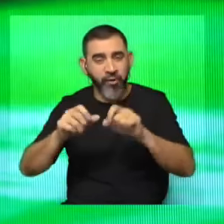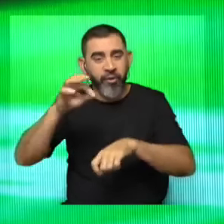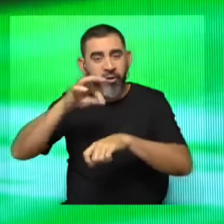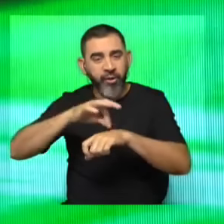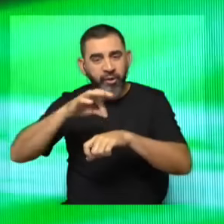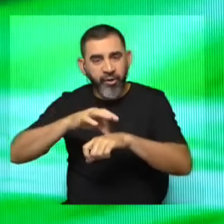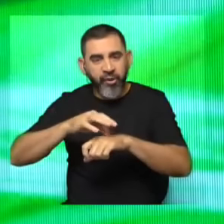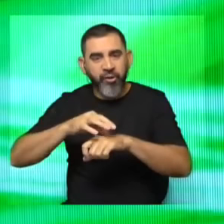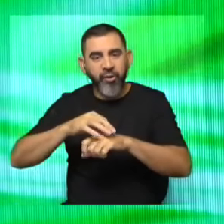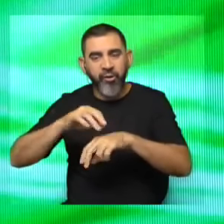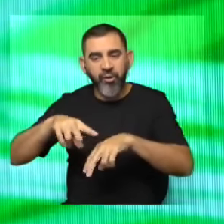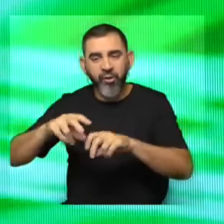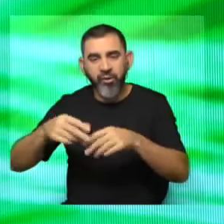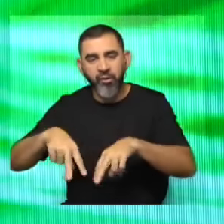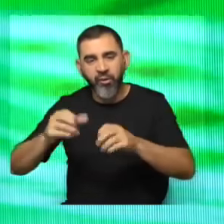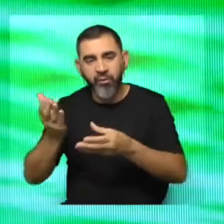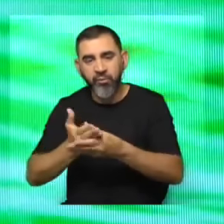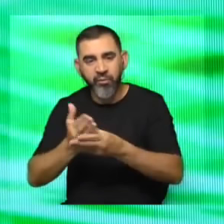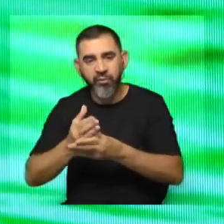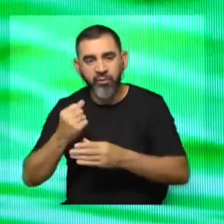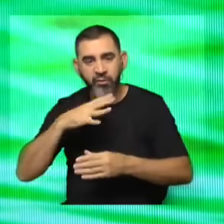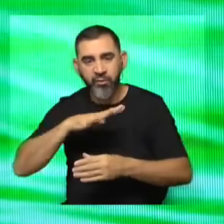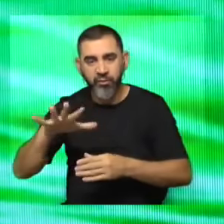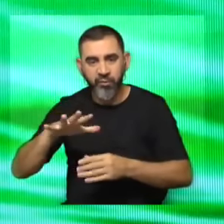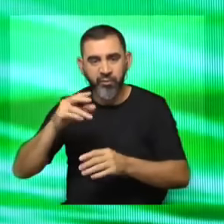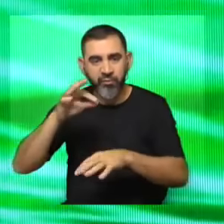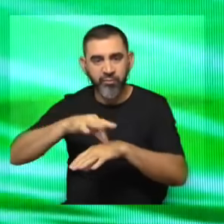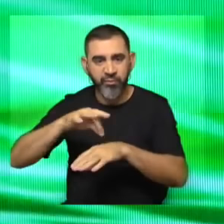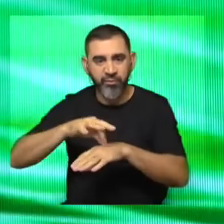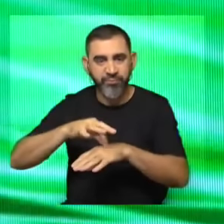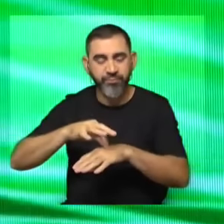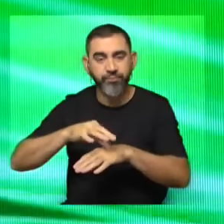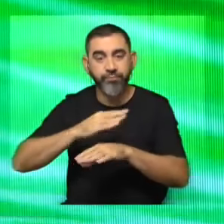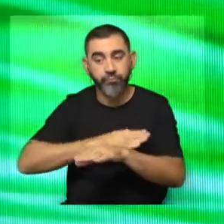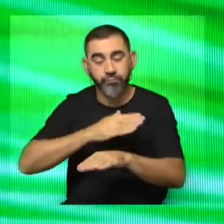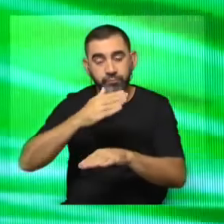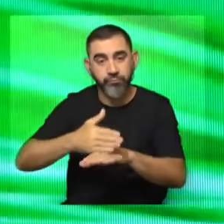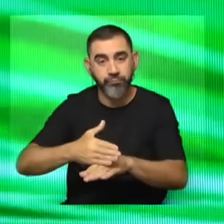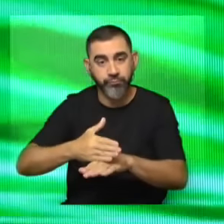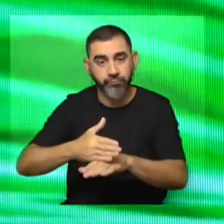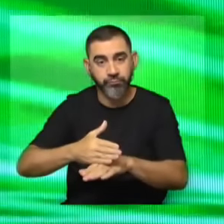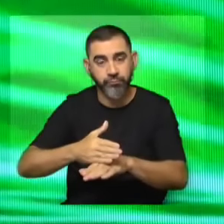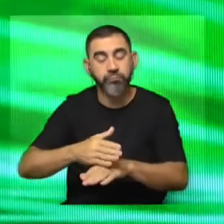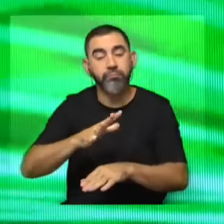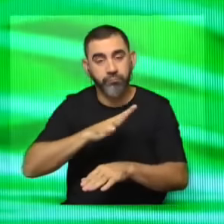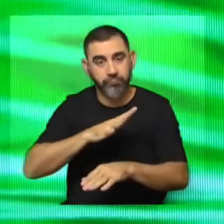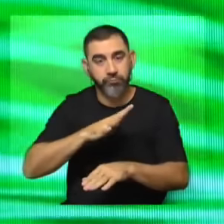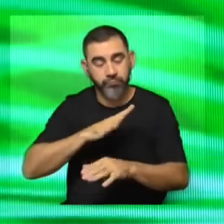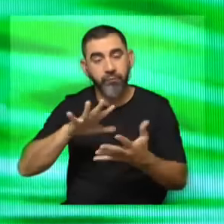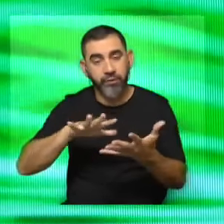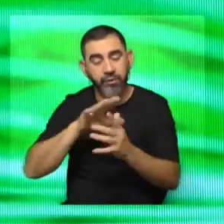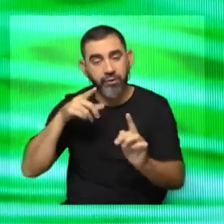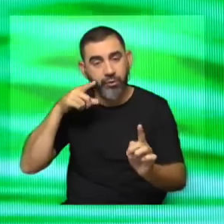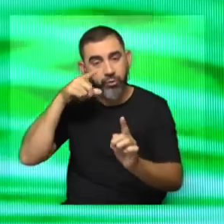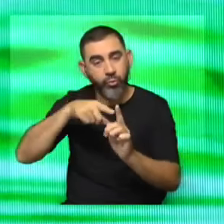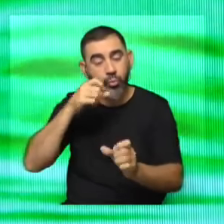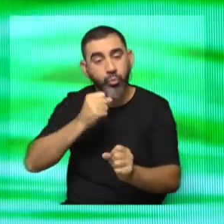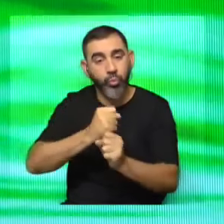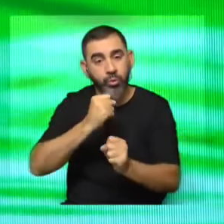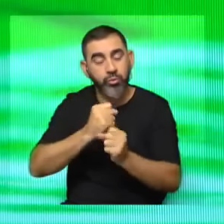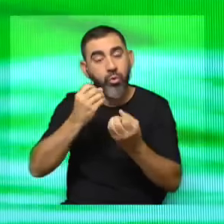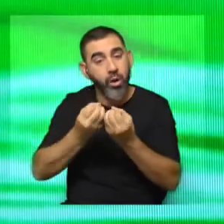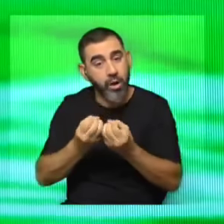de lugar se revisaron historias clínicas hubo una investigación la conclusión Es que este existe una situación de acoso laboral